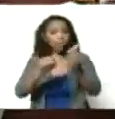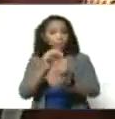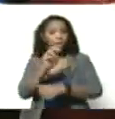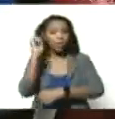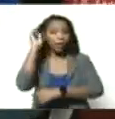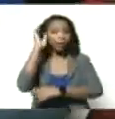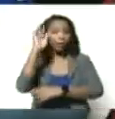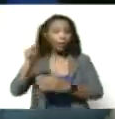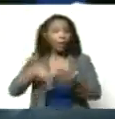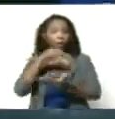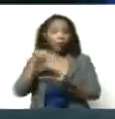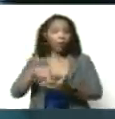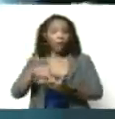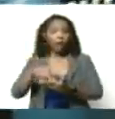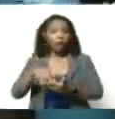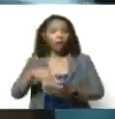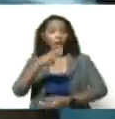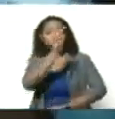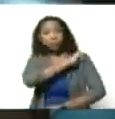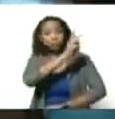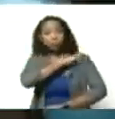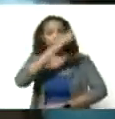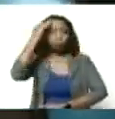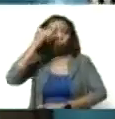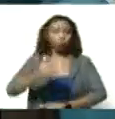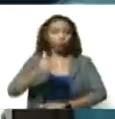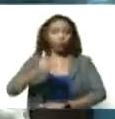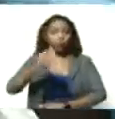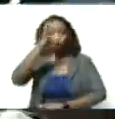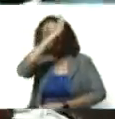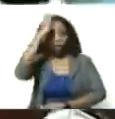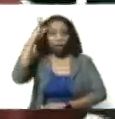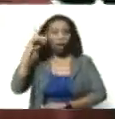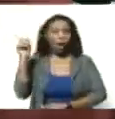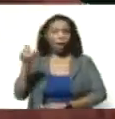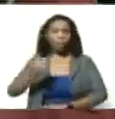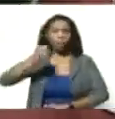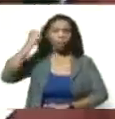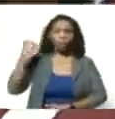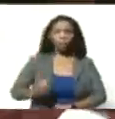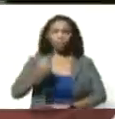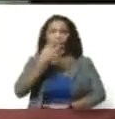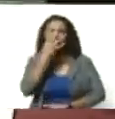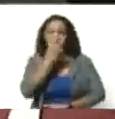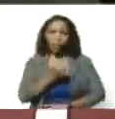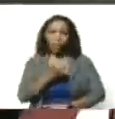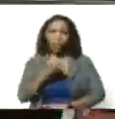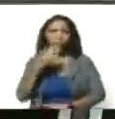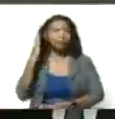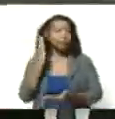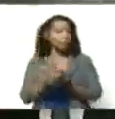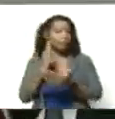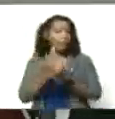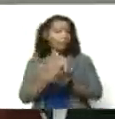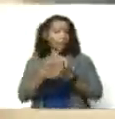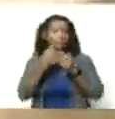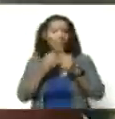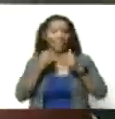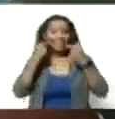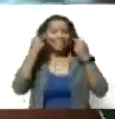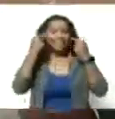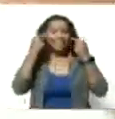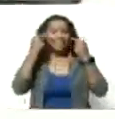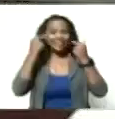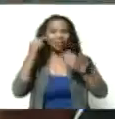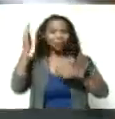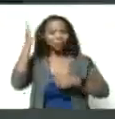Asamblea Nacional, el capitán Diosdado Cabello, Earle se negaba a la tristeza, Siempre tenía su sonrisa,